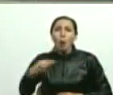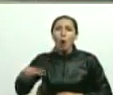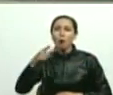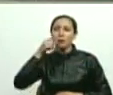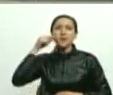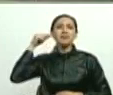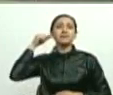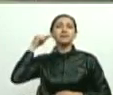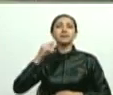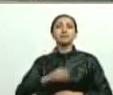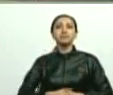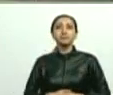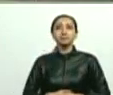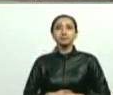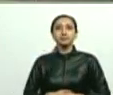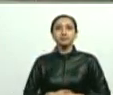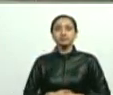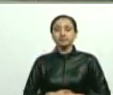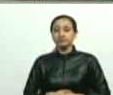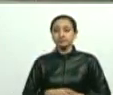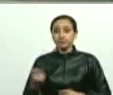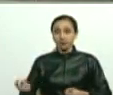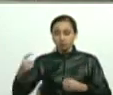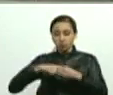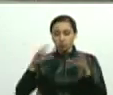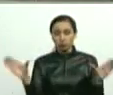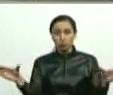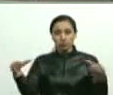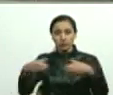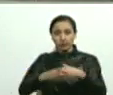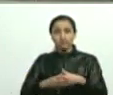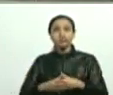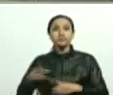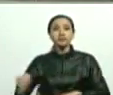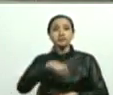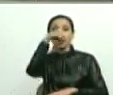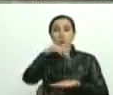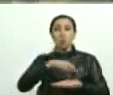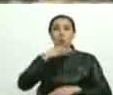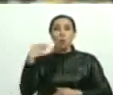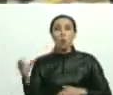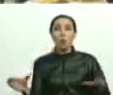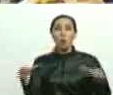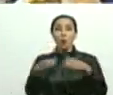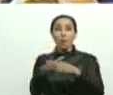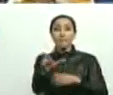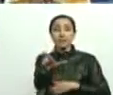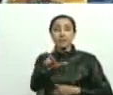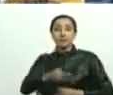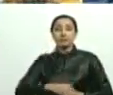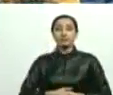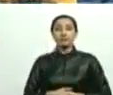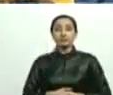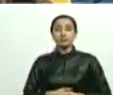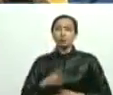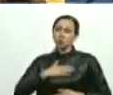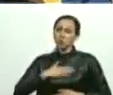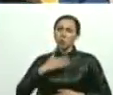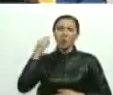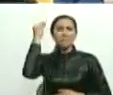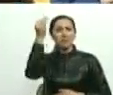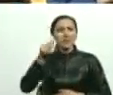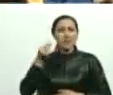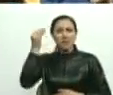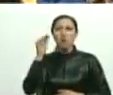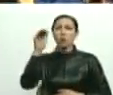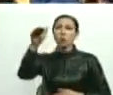Robetza, miembros de la Dirección Nacional de la Juventud del Partido Socialista, pienso en el